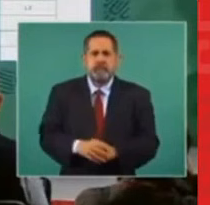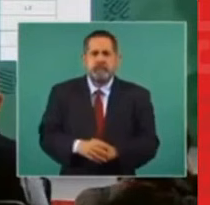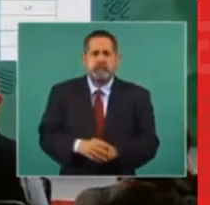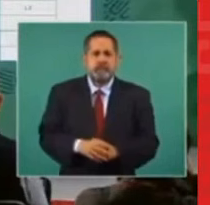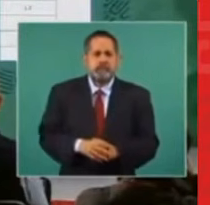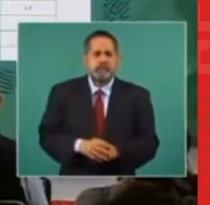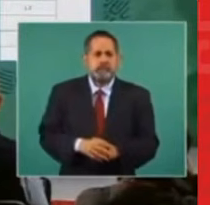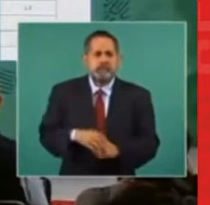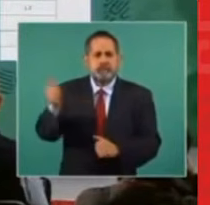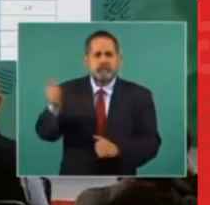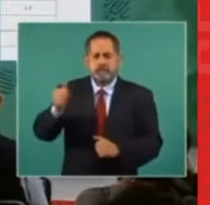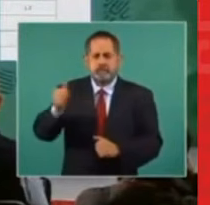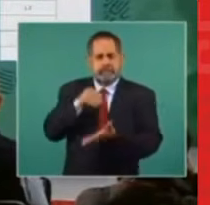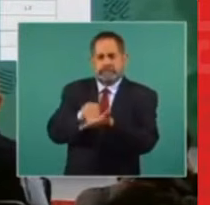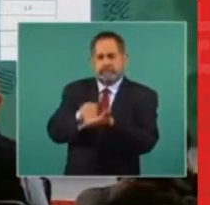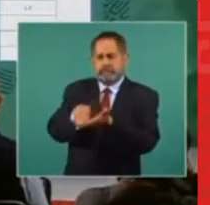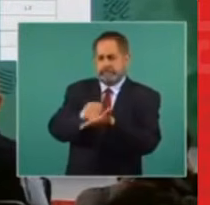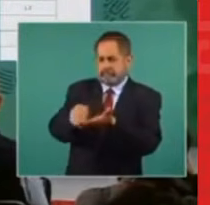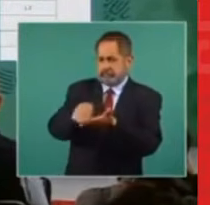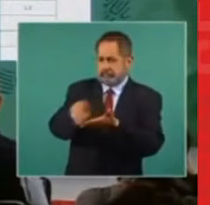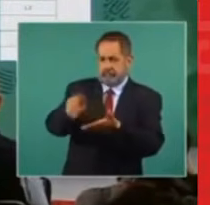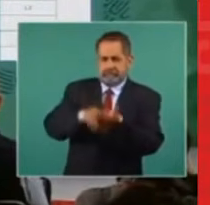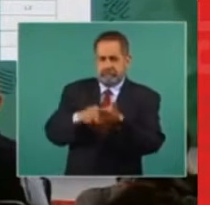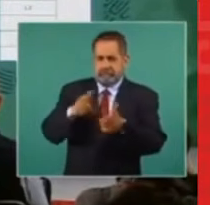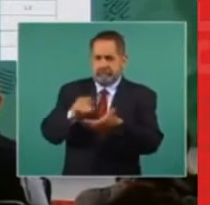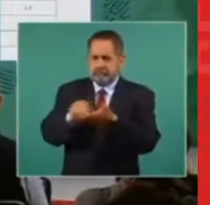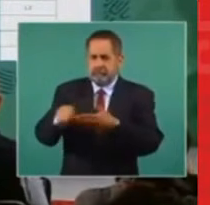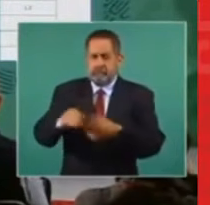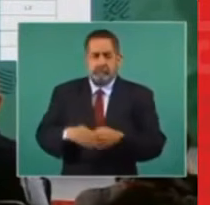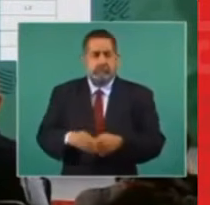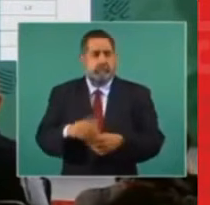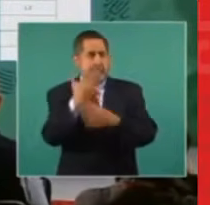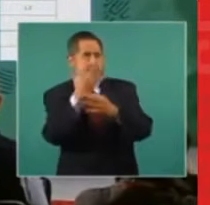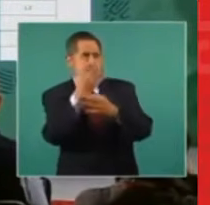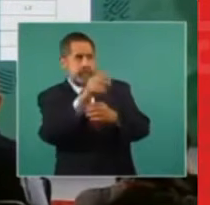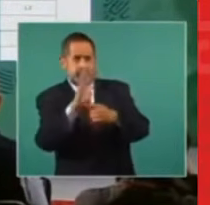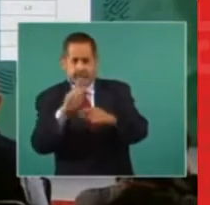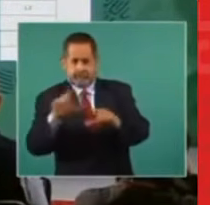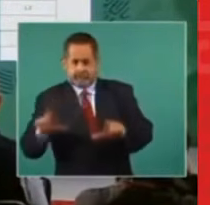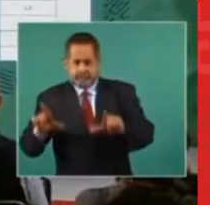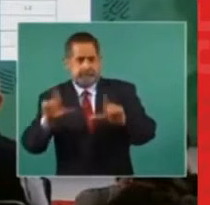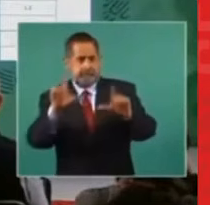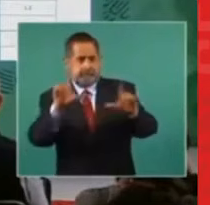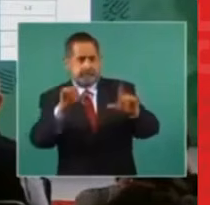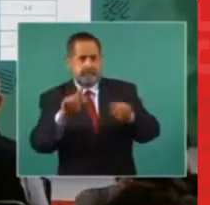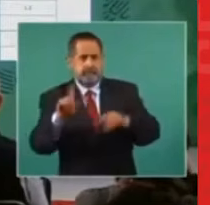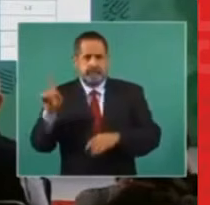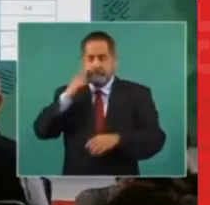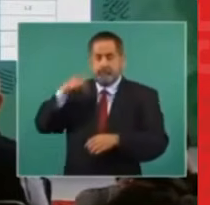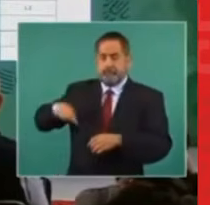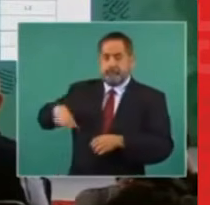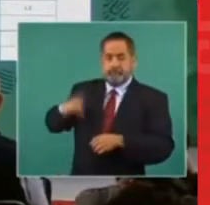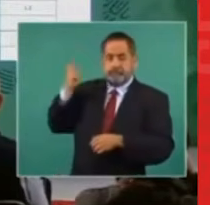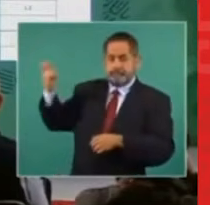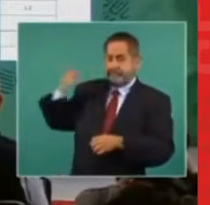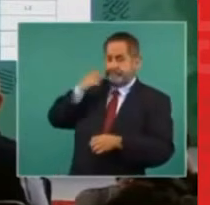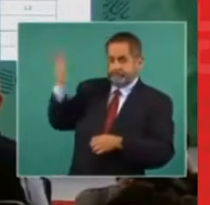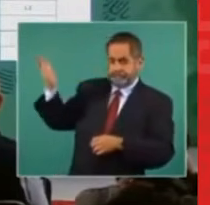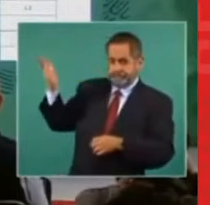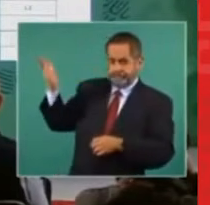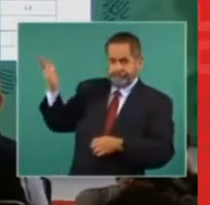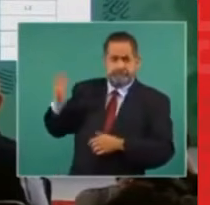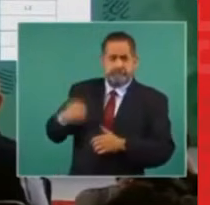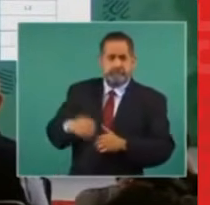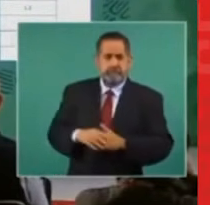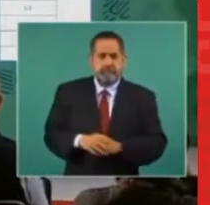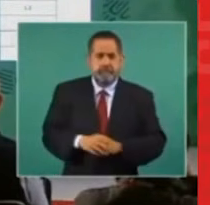Madres, si hubiera sido a otro personaje con autoridad moral, creo yo que le hubiera dicho, a ver, señor presidente,